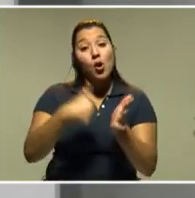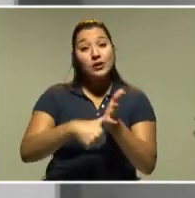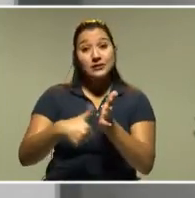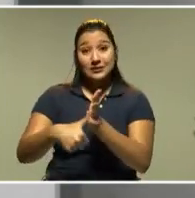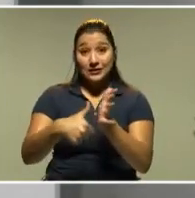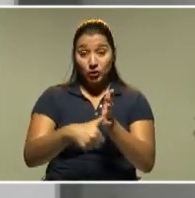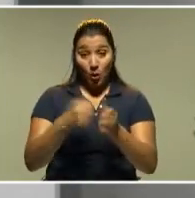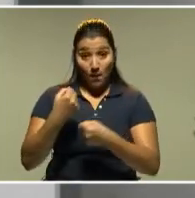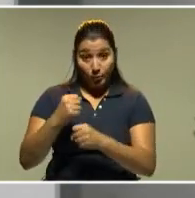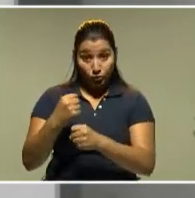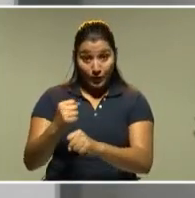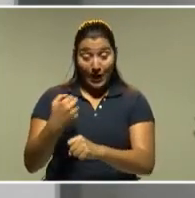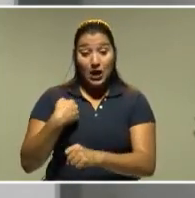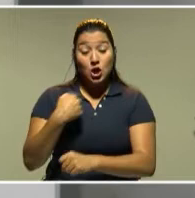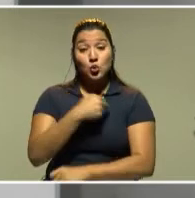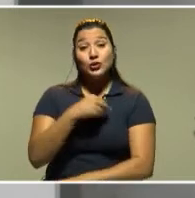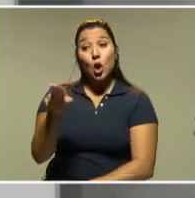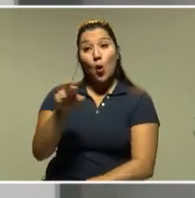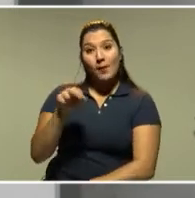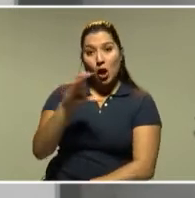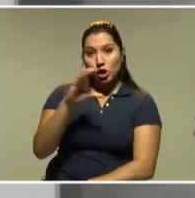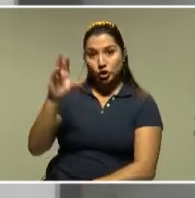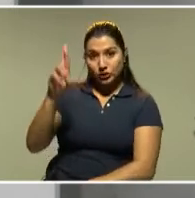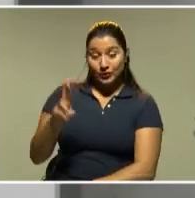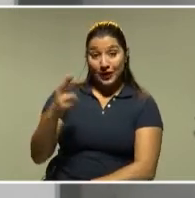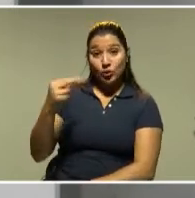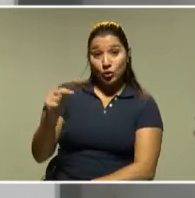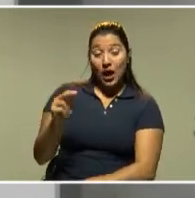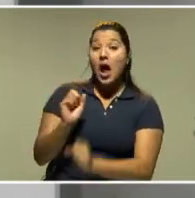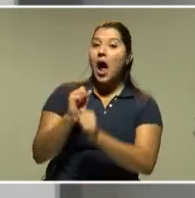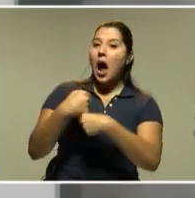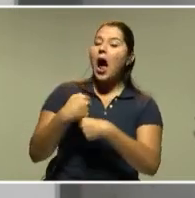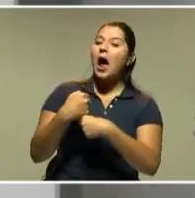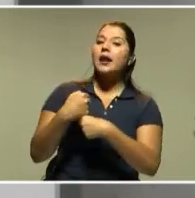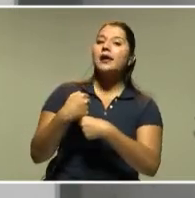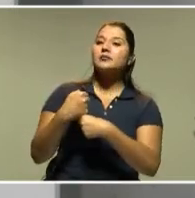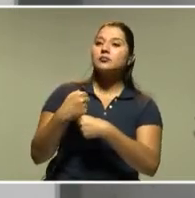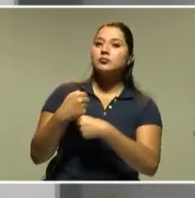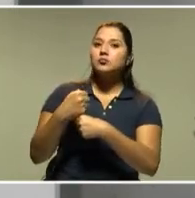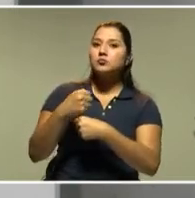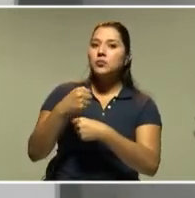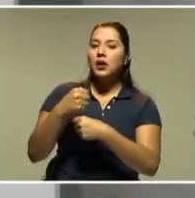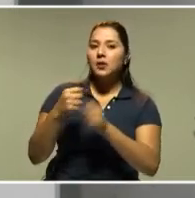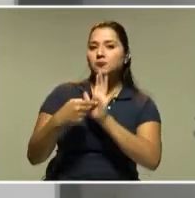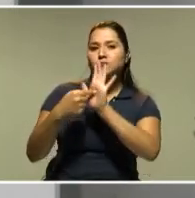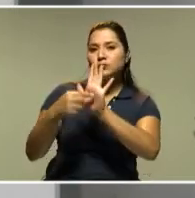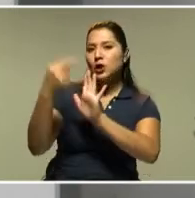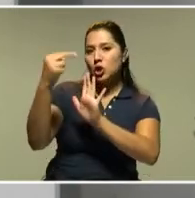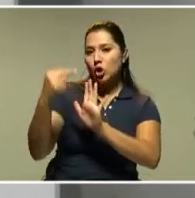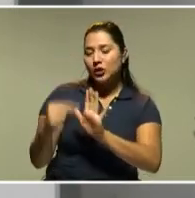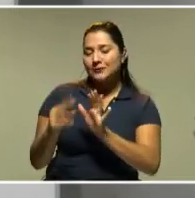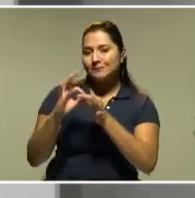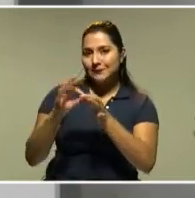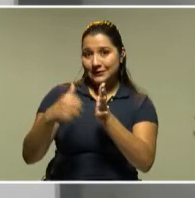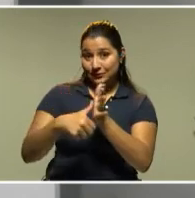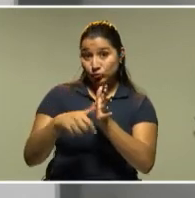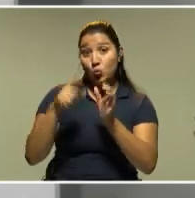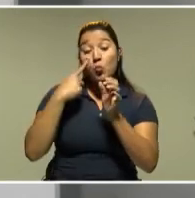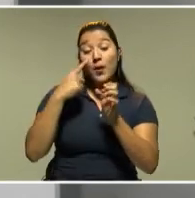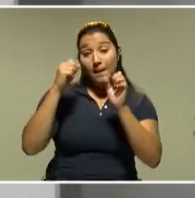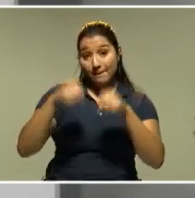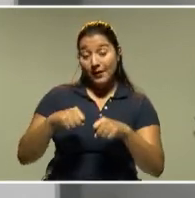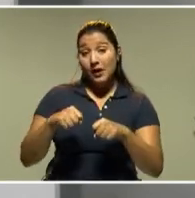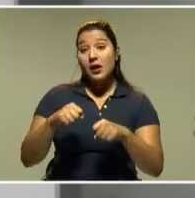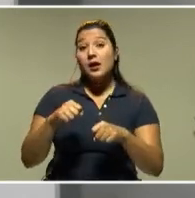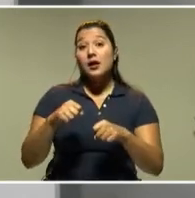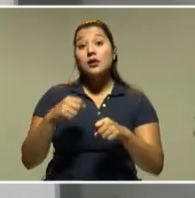elecciones municipales. Nuestros compañeros de Costa Rica Noticias harán una amplia cobertura que usted puede seguir a través de 13 Costa Rica Televisión. Nosotros